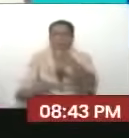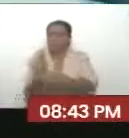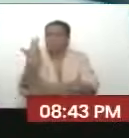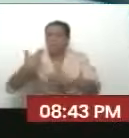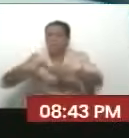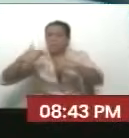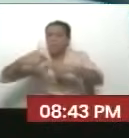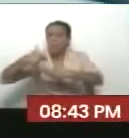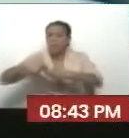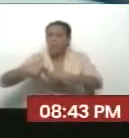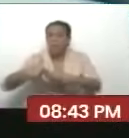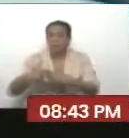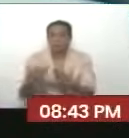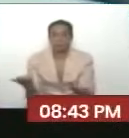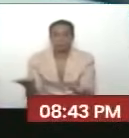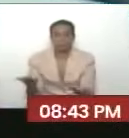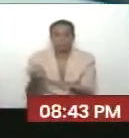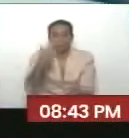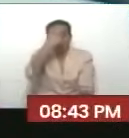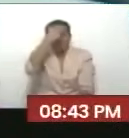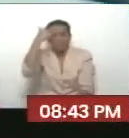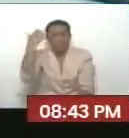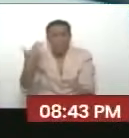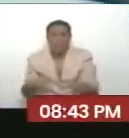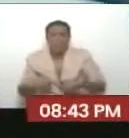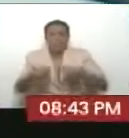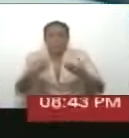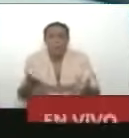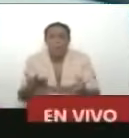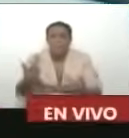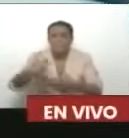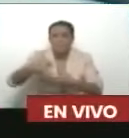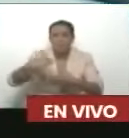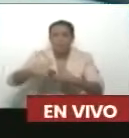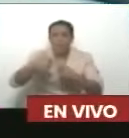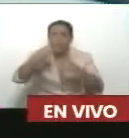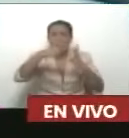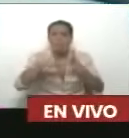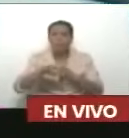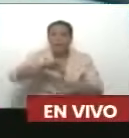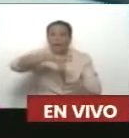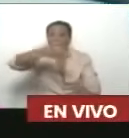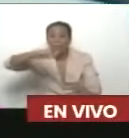Y llegaron al colmo del colmo de entregar bloques de petróleo en mar